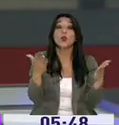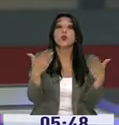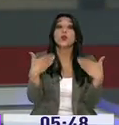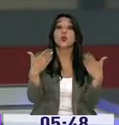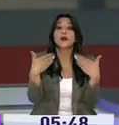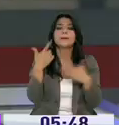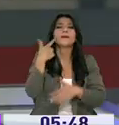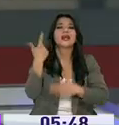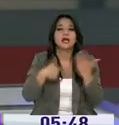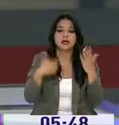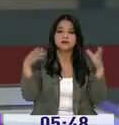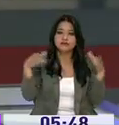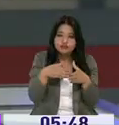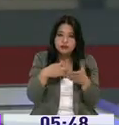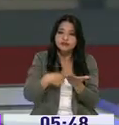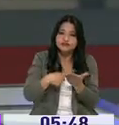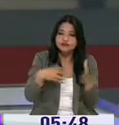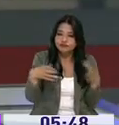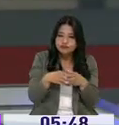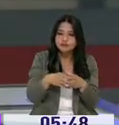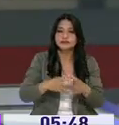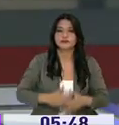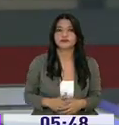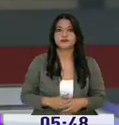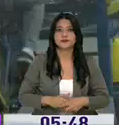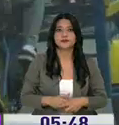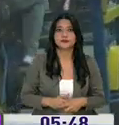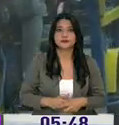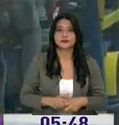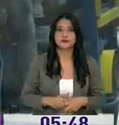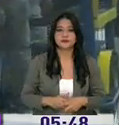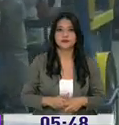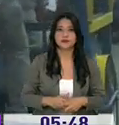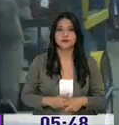para los análisis respectivos. Te contamos.